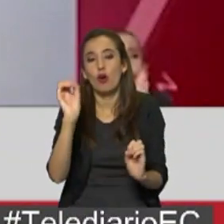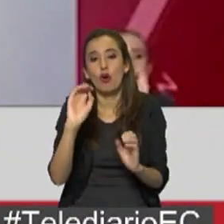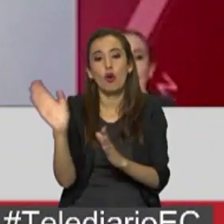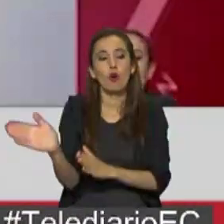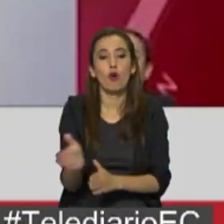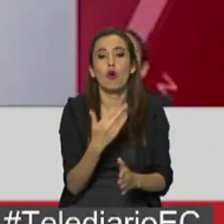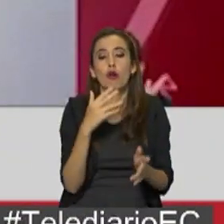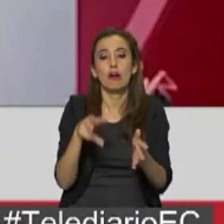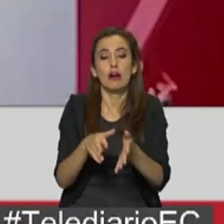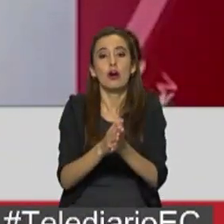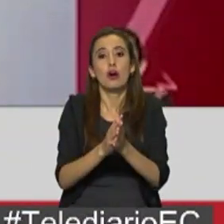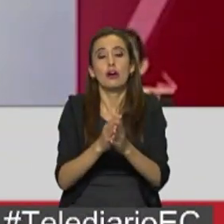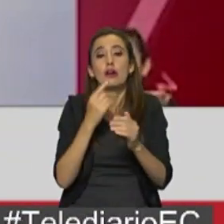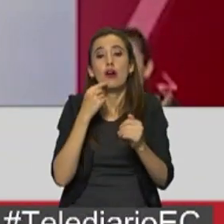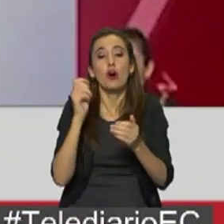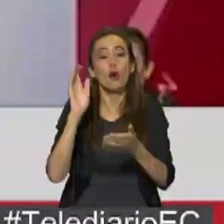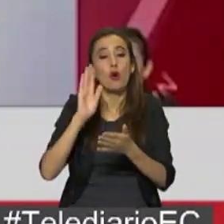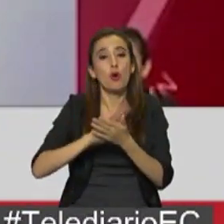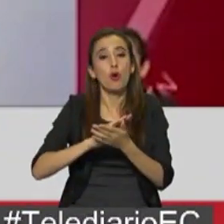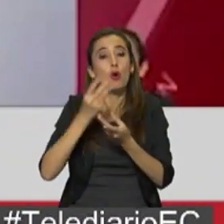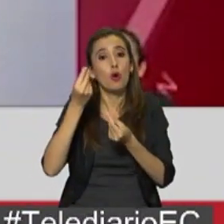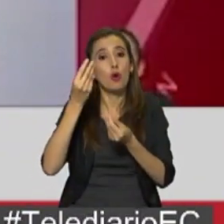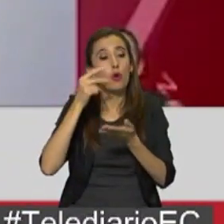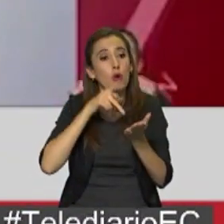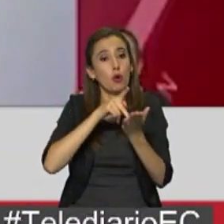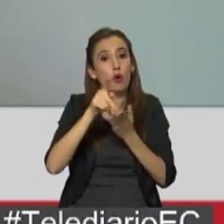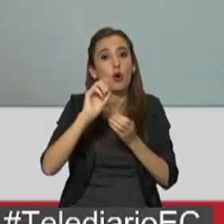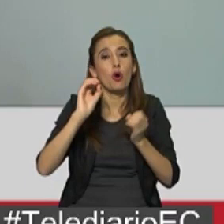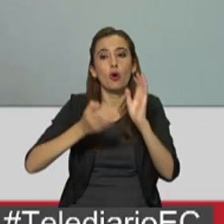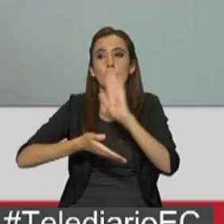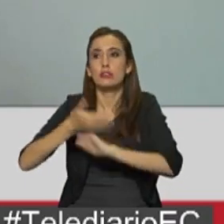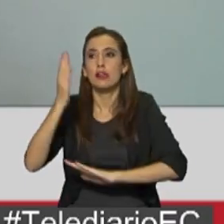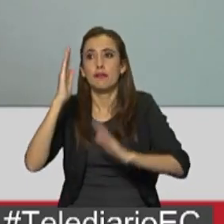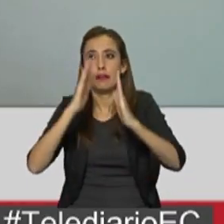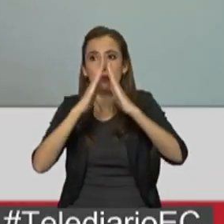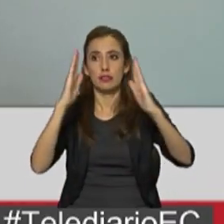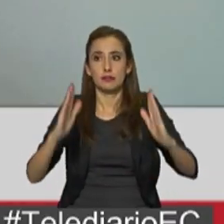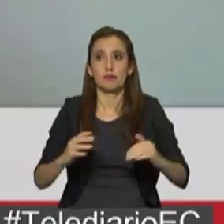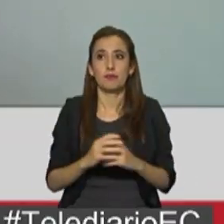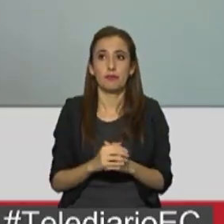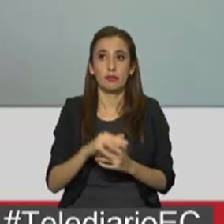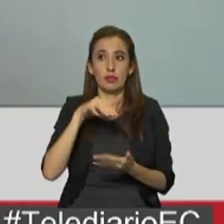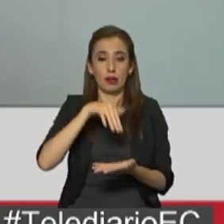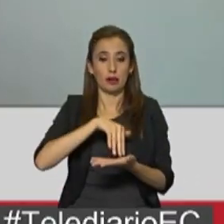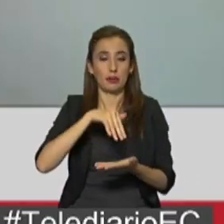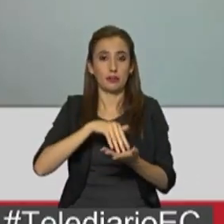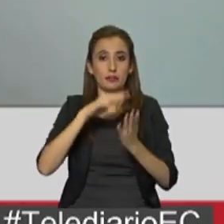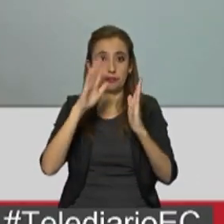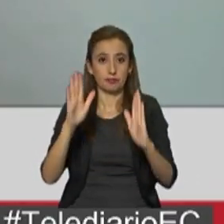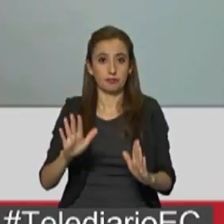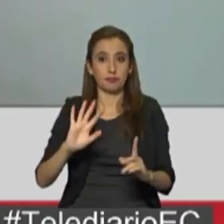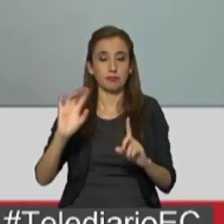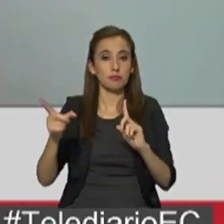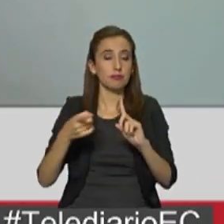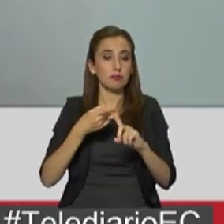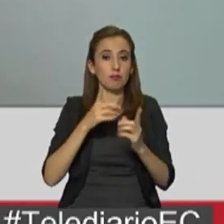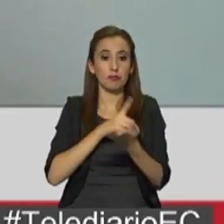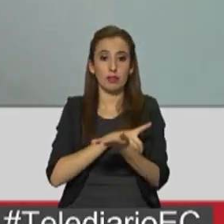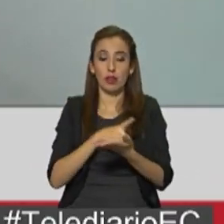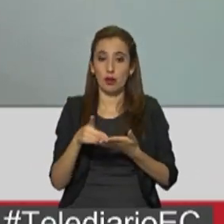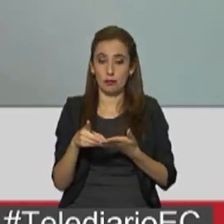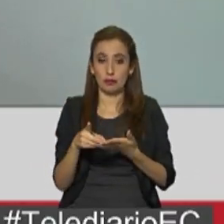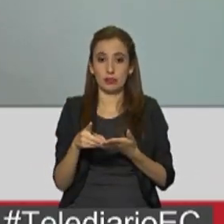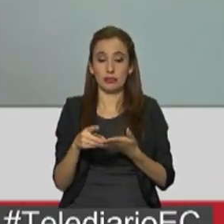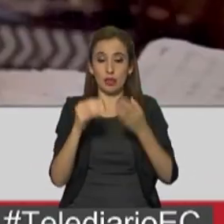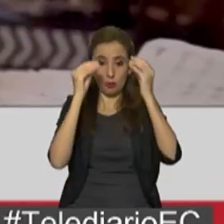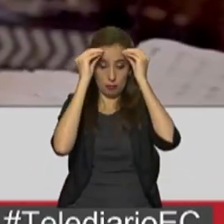requisitos que impliquen ni un costo extra ni salir de casa los estudiantes realizarán unas primeras dos semanas de repaso